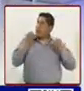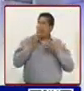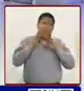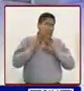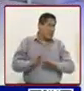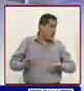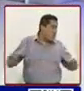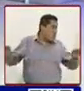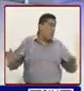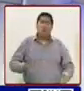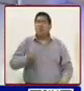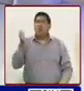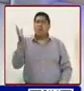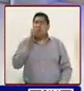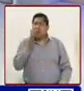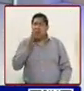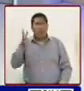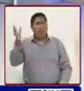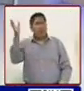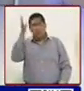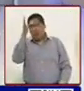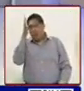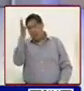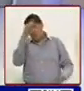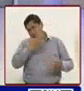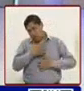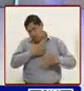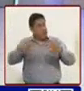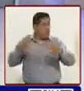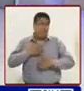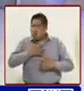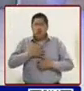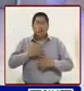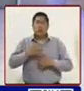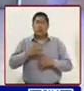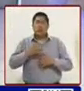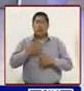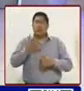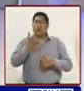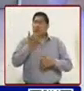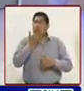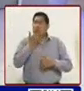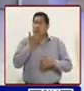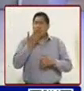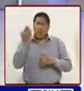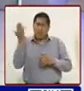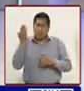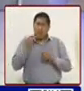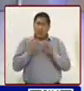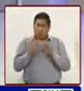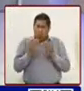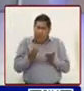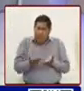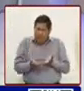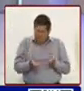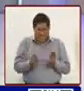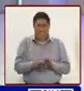a niñas, a niños, a padres de familia protestando y tú me explicarás a detalle qué está pasando en el colegio Loreto.